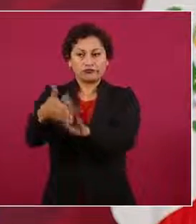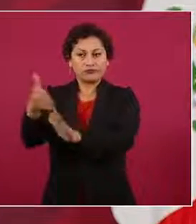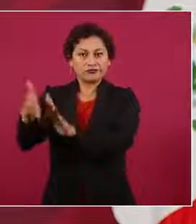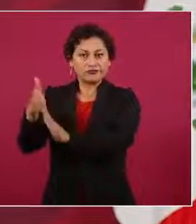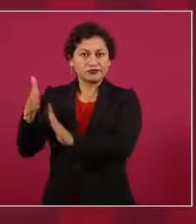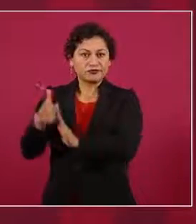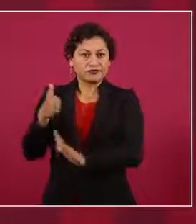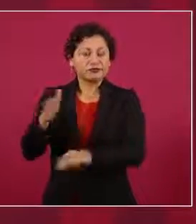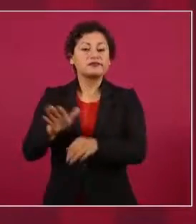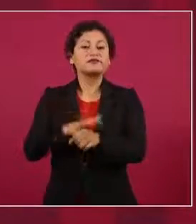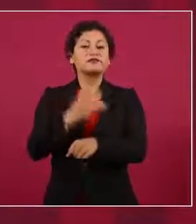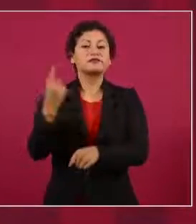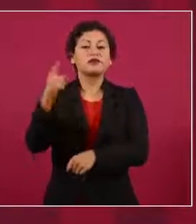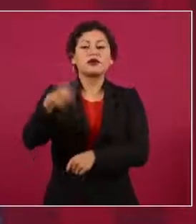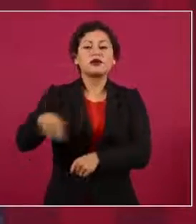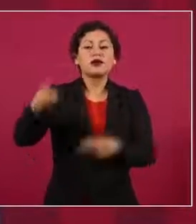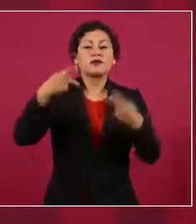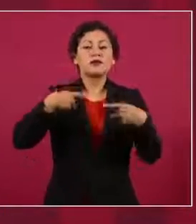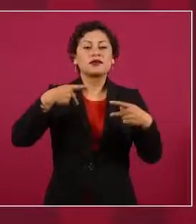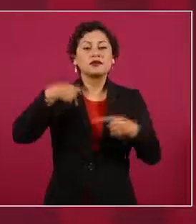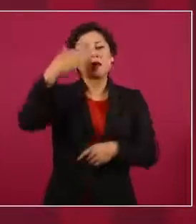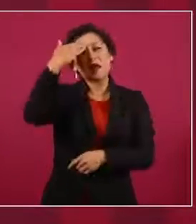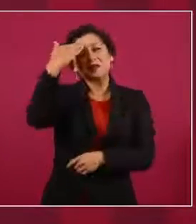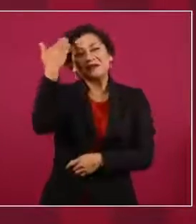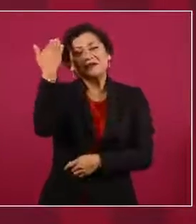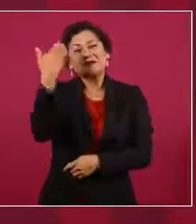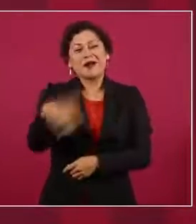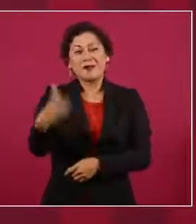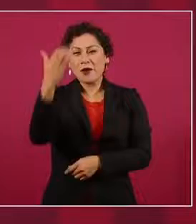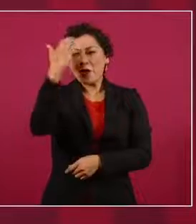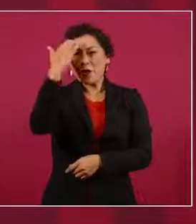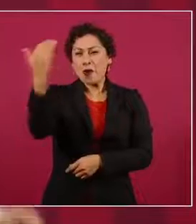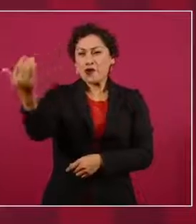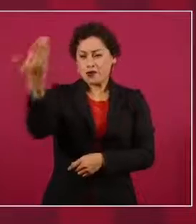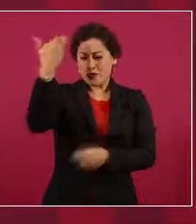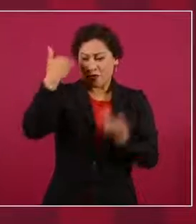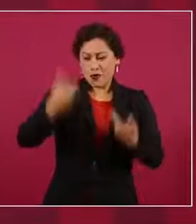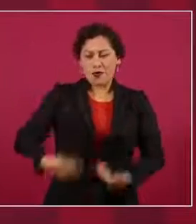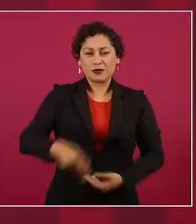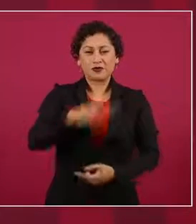Porque saben que no los vamos a engañar, que